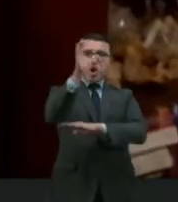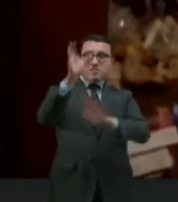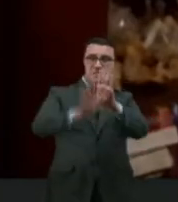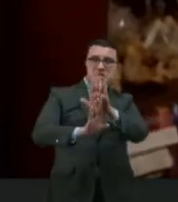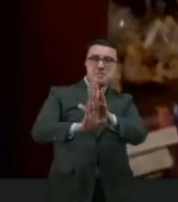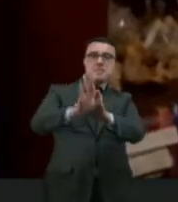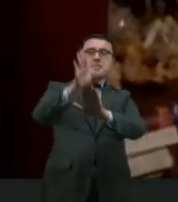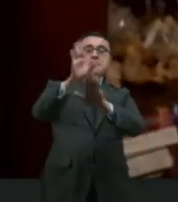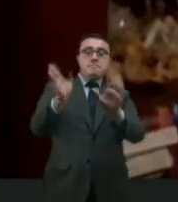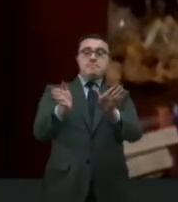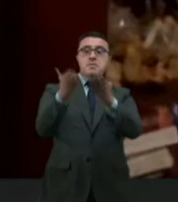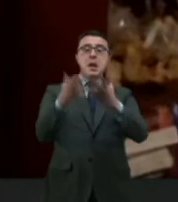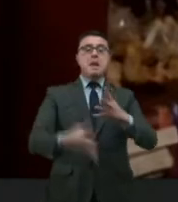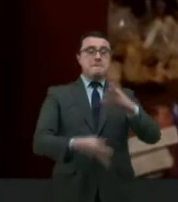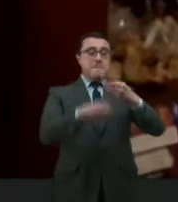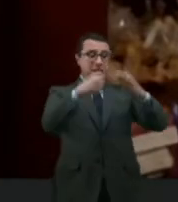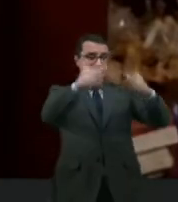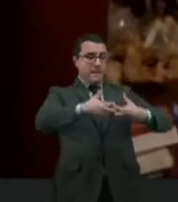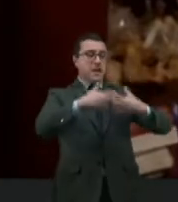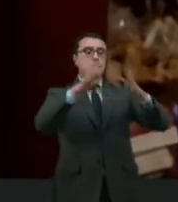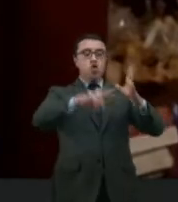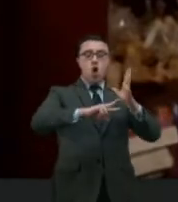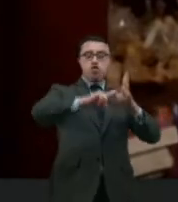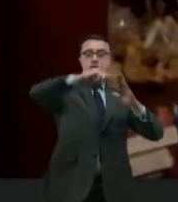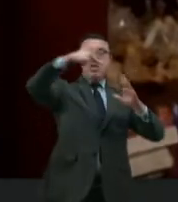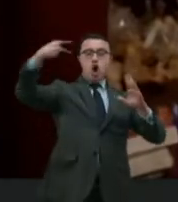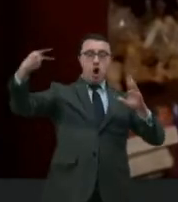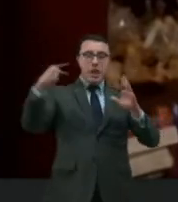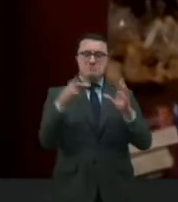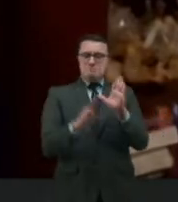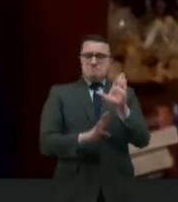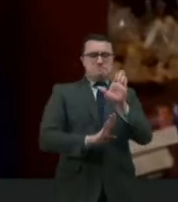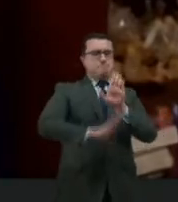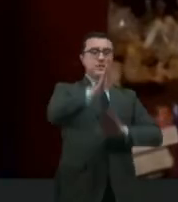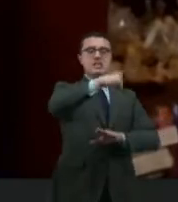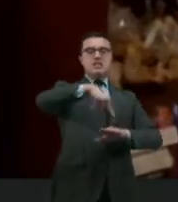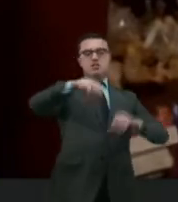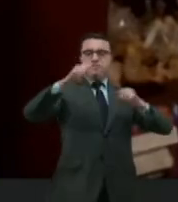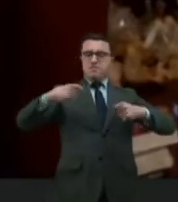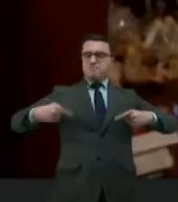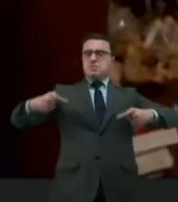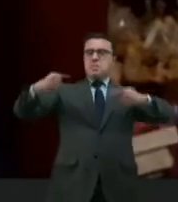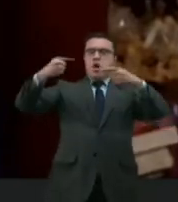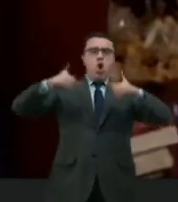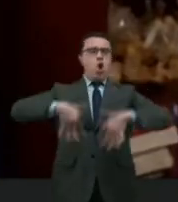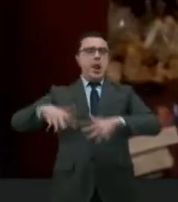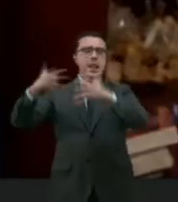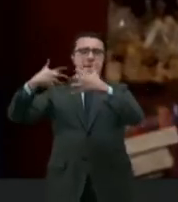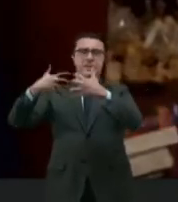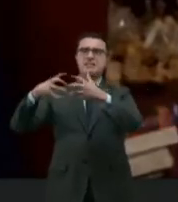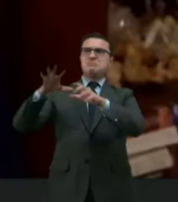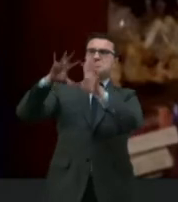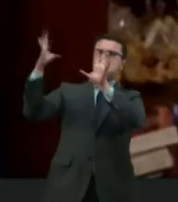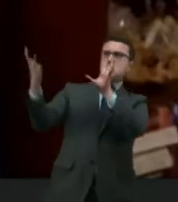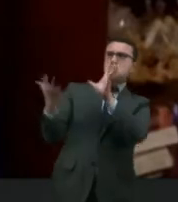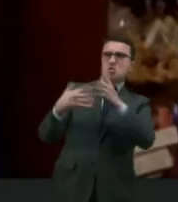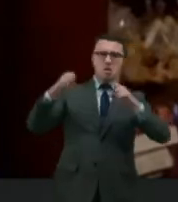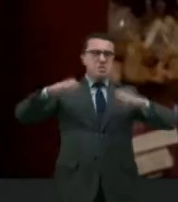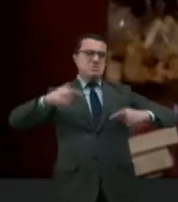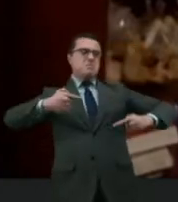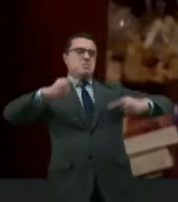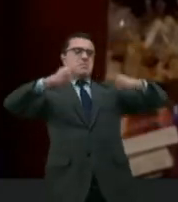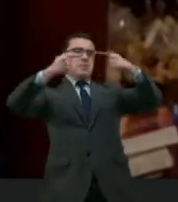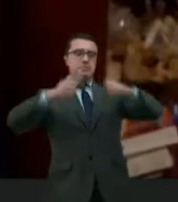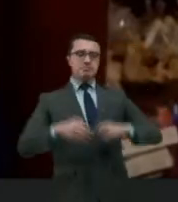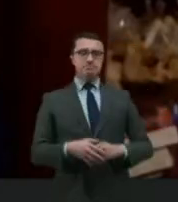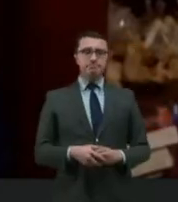sino realmente crear empresas de tecnología muy potentes que puedan competir con cualquier empresa de cualquier lado del mundo. También